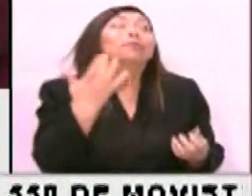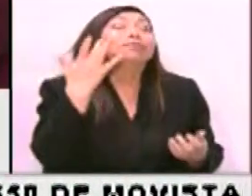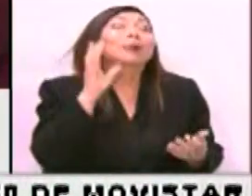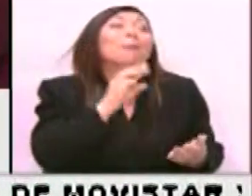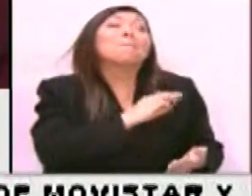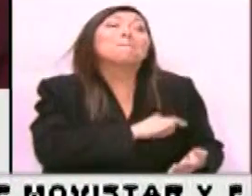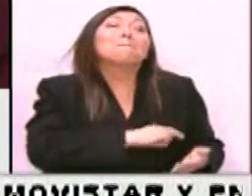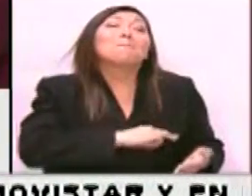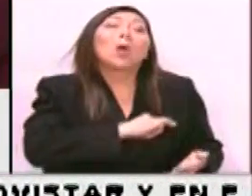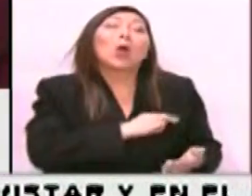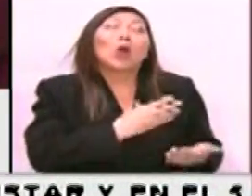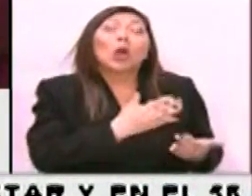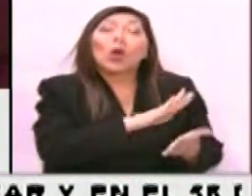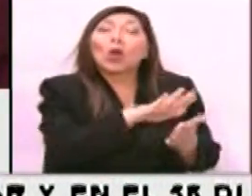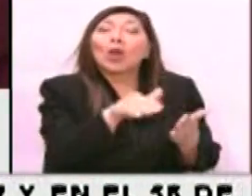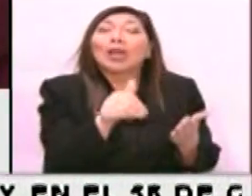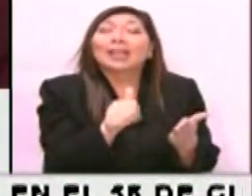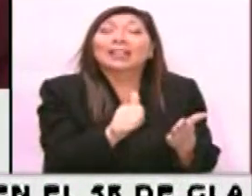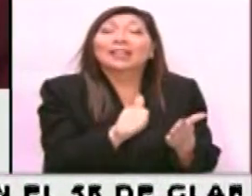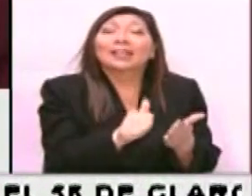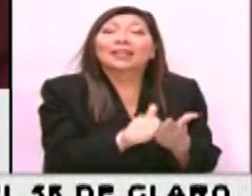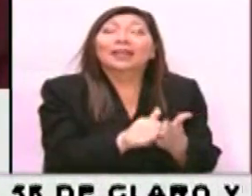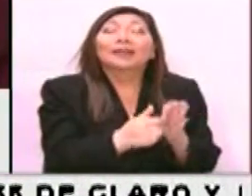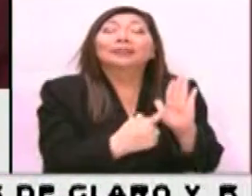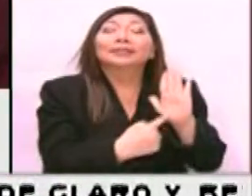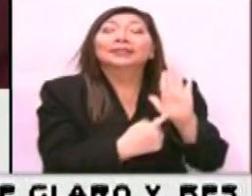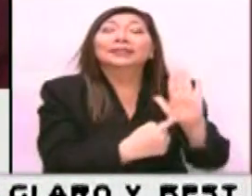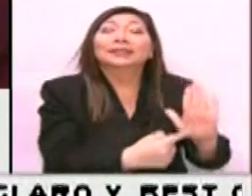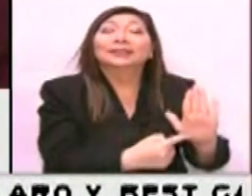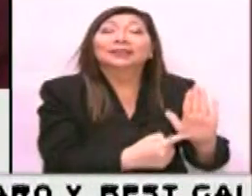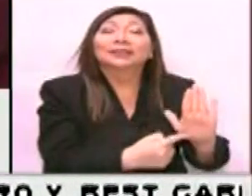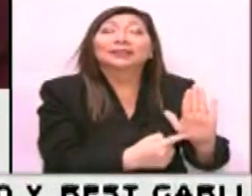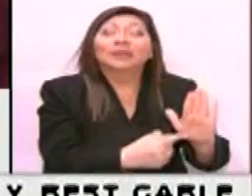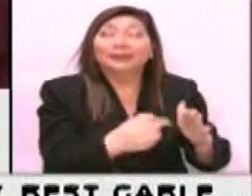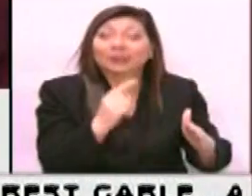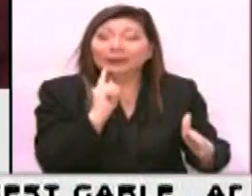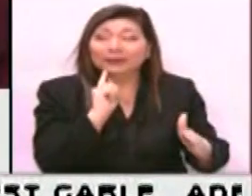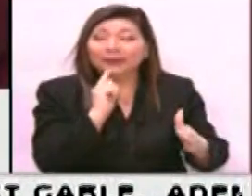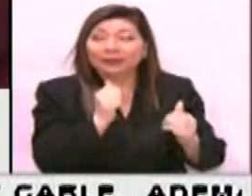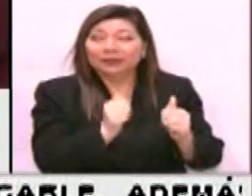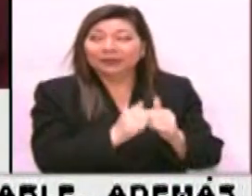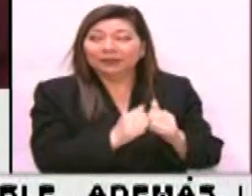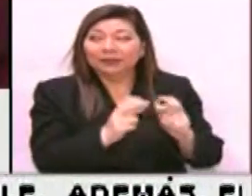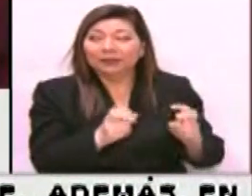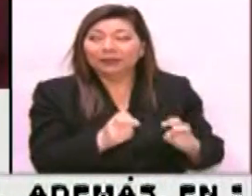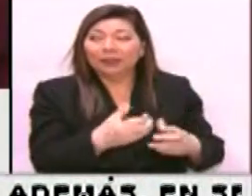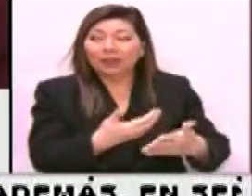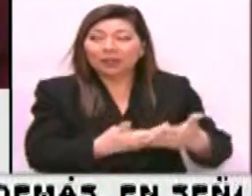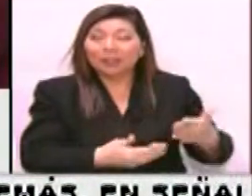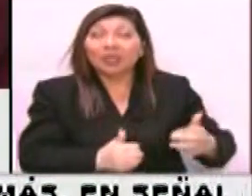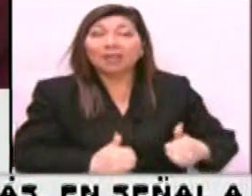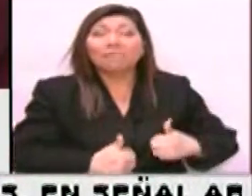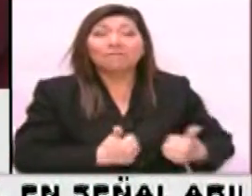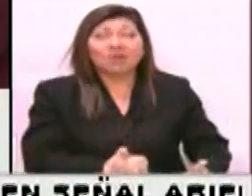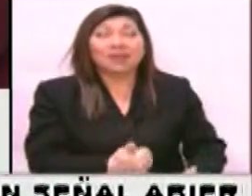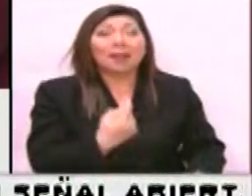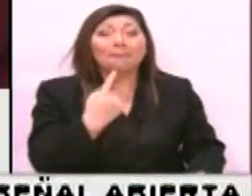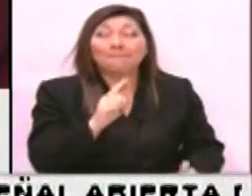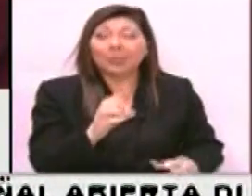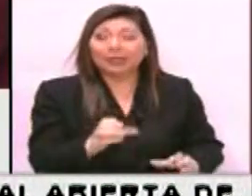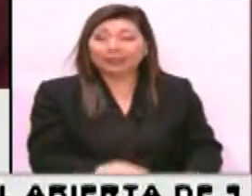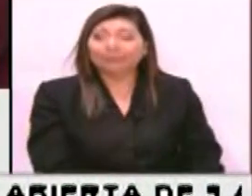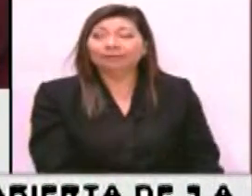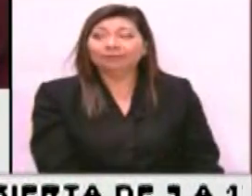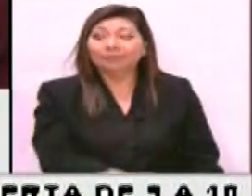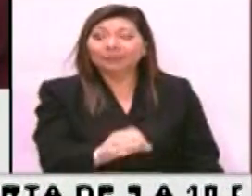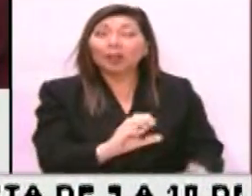incapacidad moral hay en todos quienes presentaron una mentira por escrito en su hoja de vida para ser